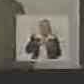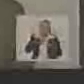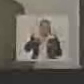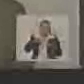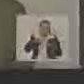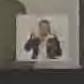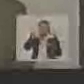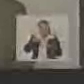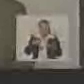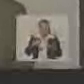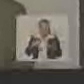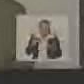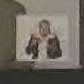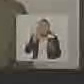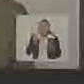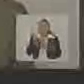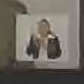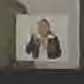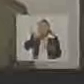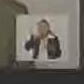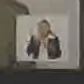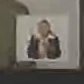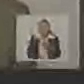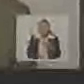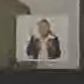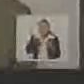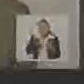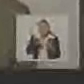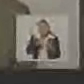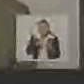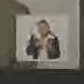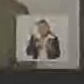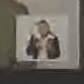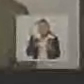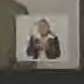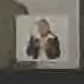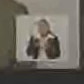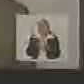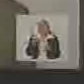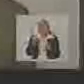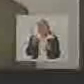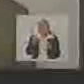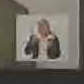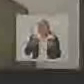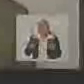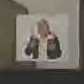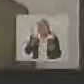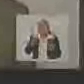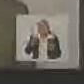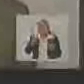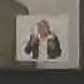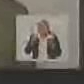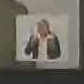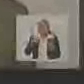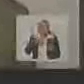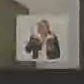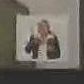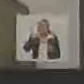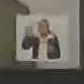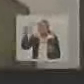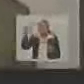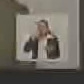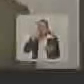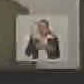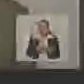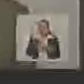la responsabilidad de quienes hubieren desviado recursos a fines distintos a los del presupuesto. De ahí,